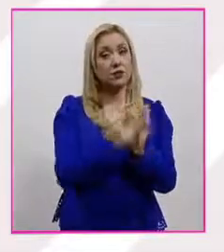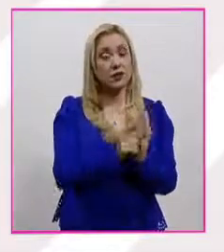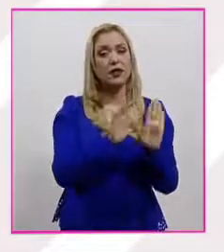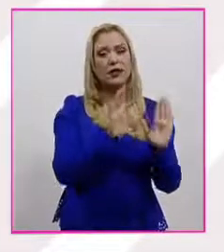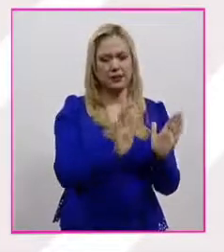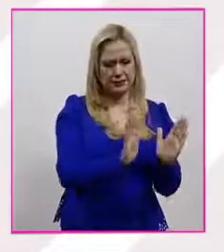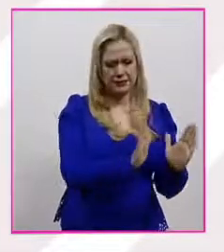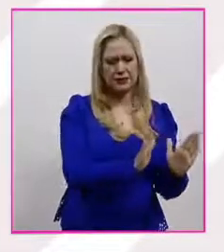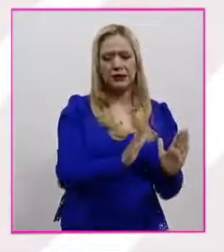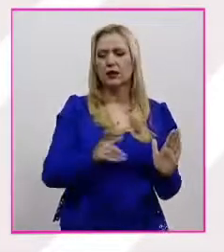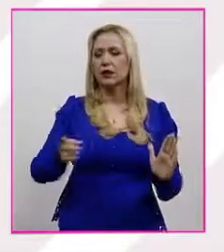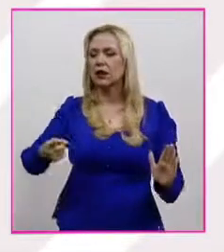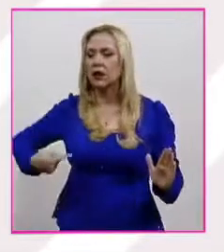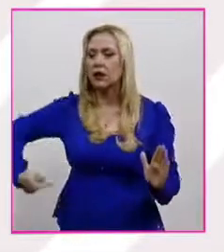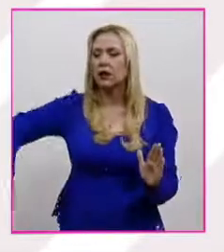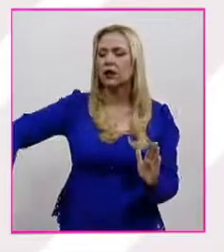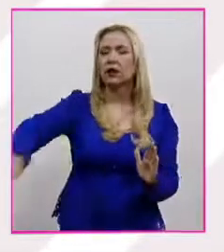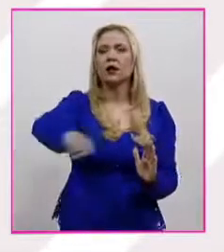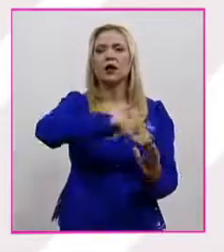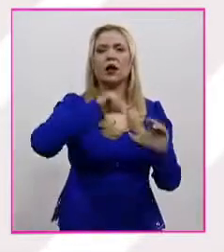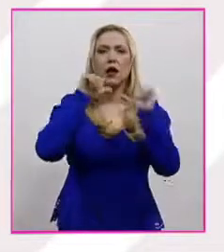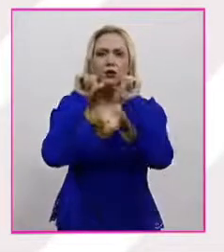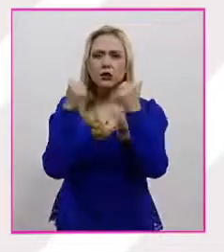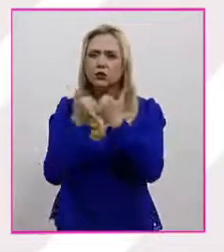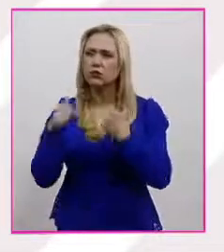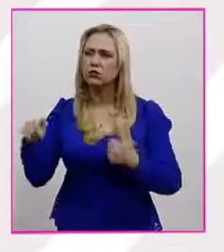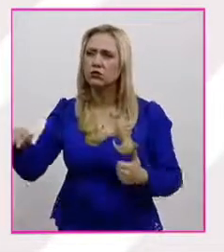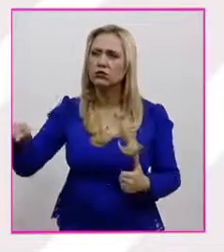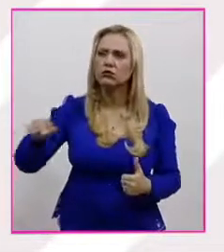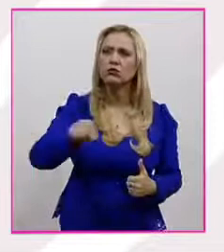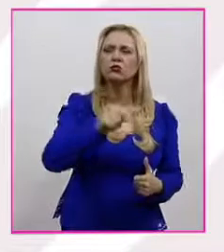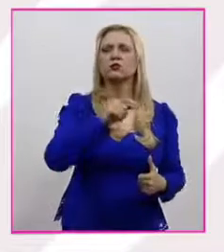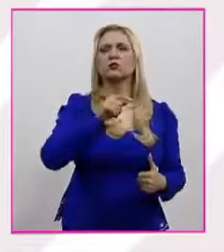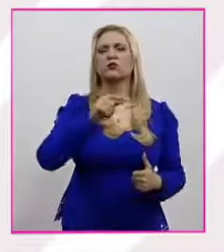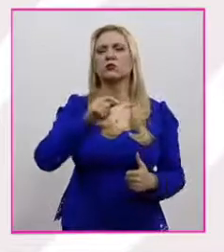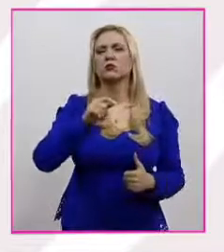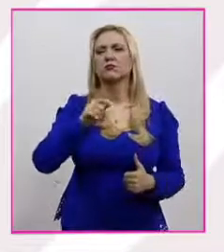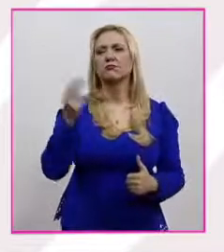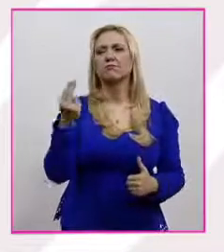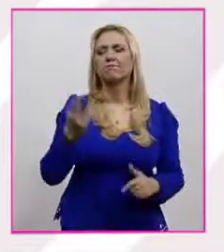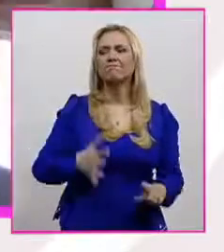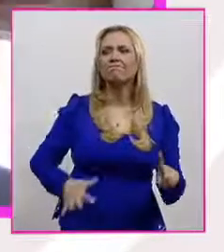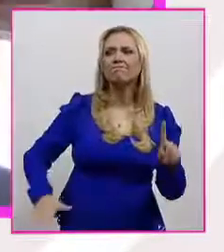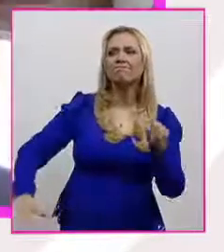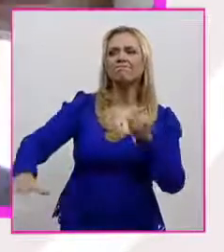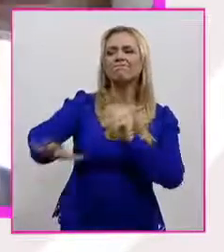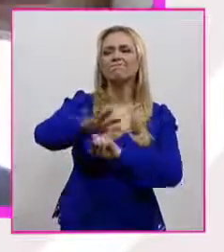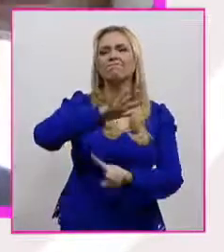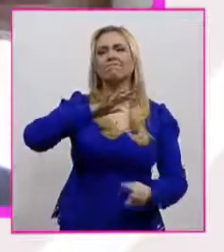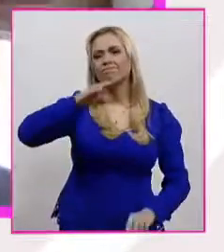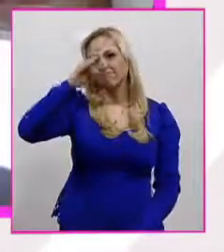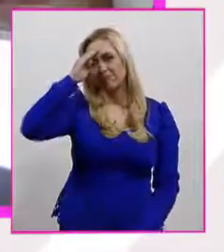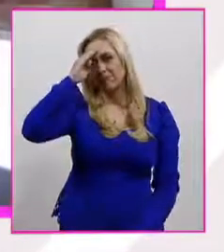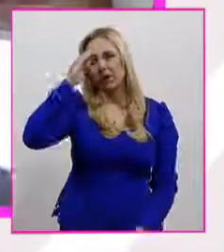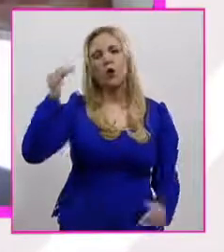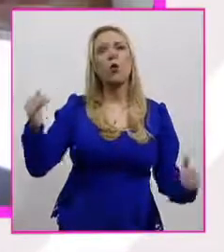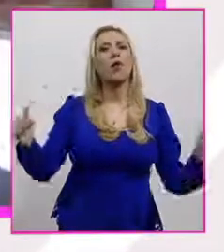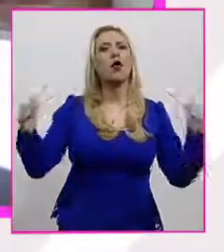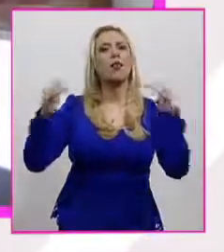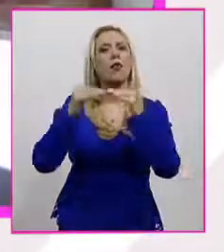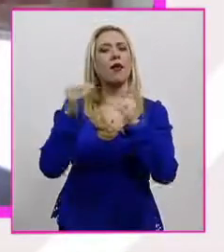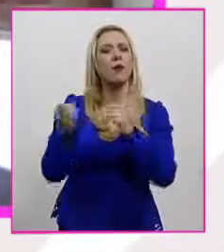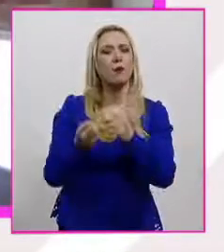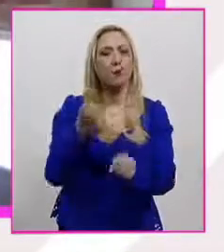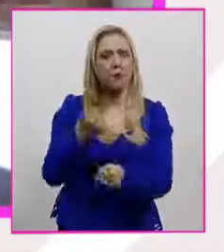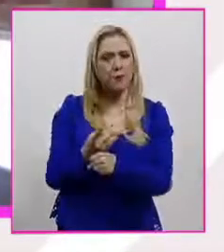general. El papel de la política pública tiene que ser en una sociedad donde existe la desigualdad de oportunidades, tanto la